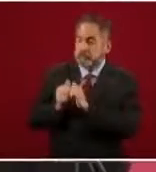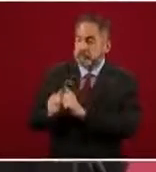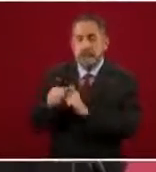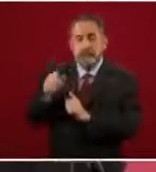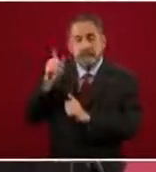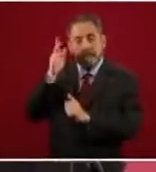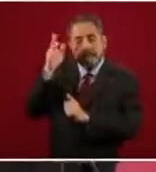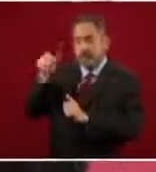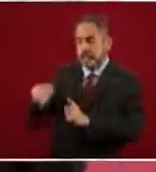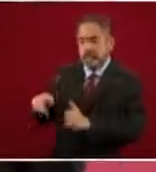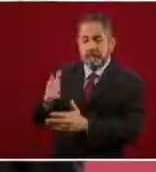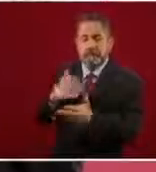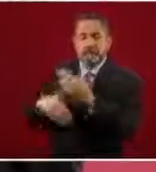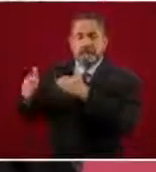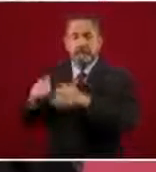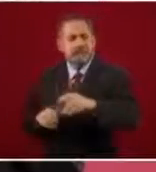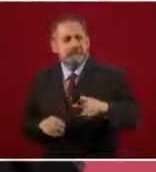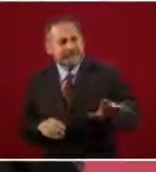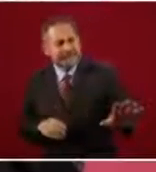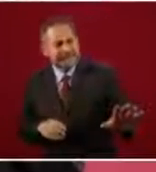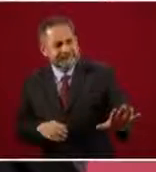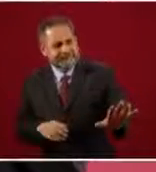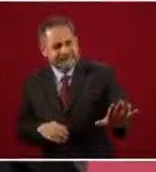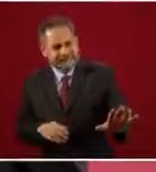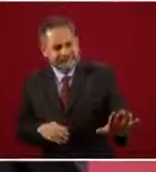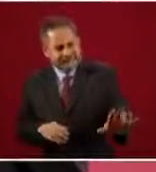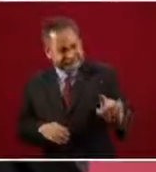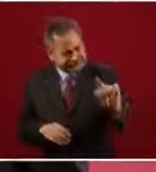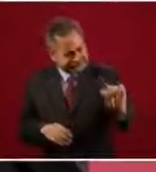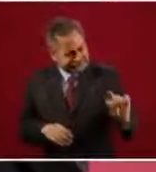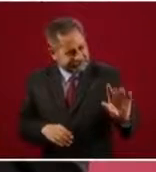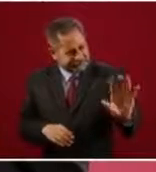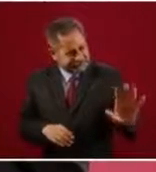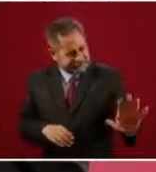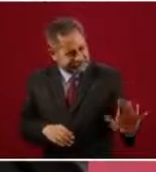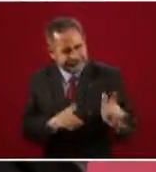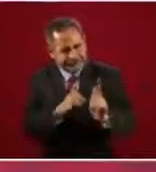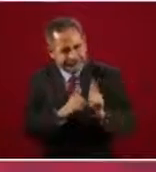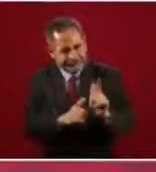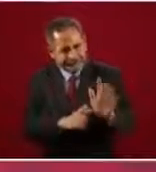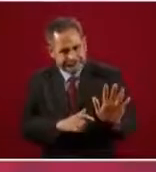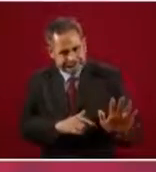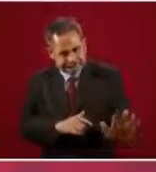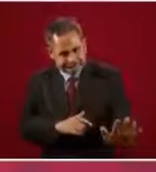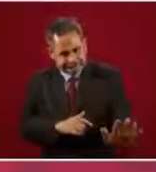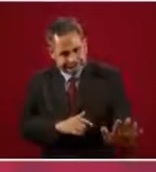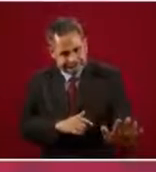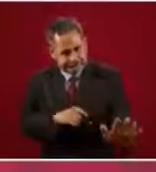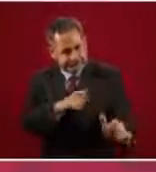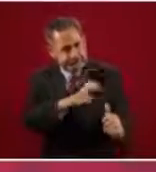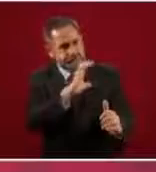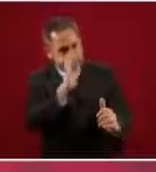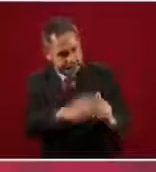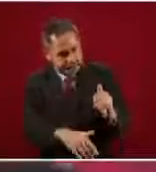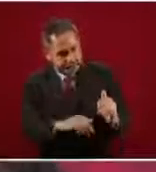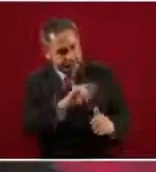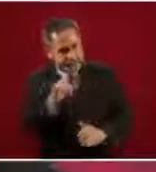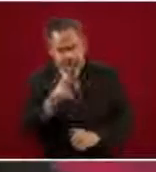desarrollo. ¿Qué ha pasado con los recursos? A ver, despacio. Nada más termino.